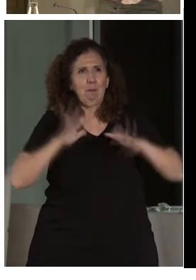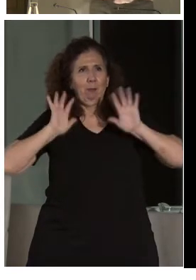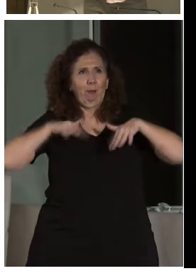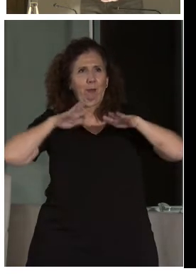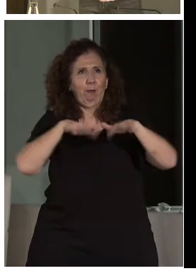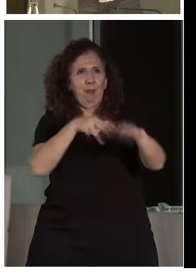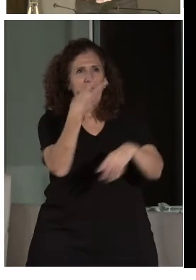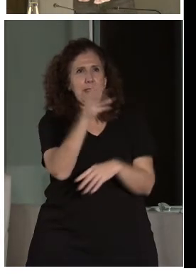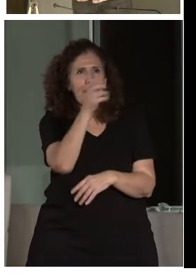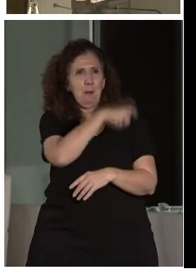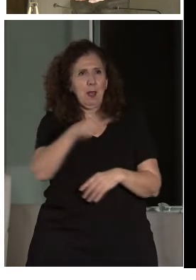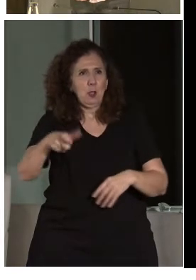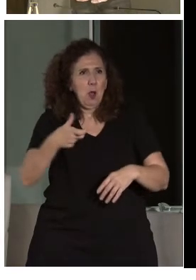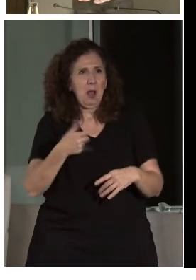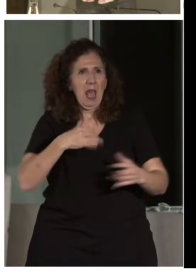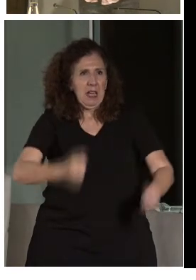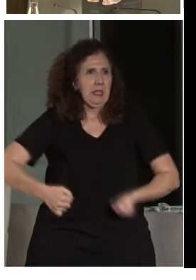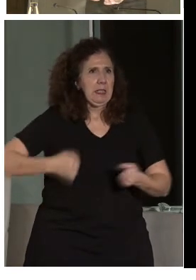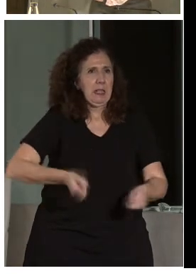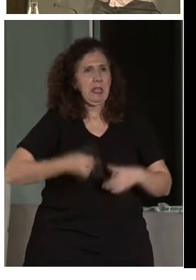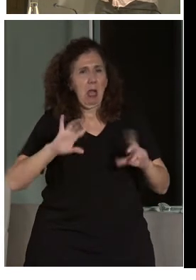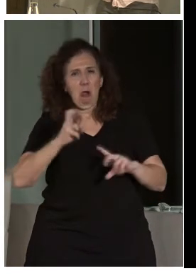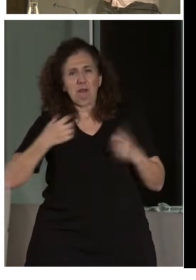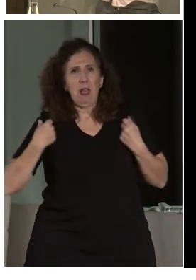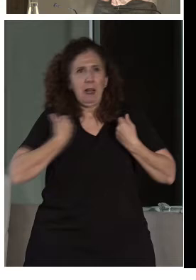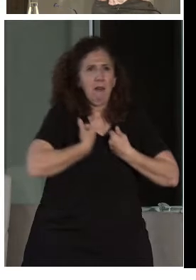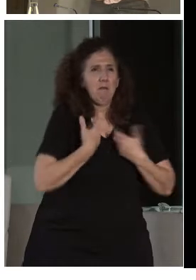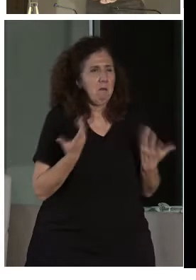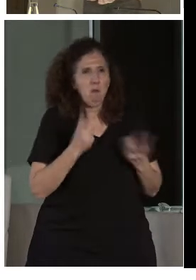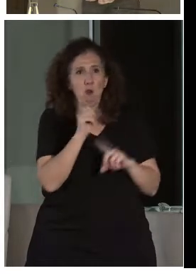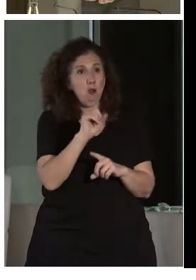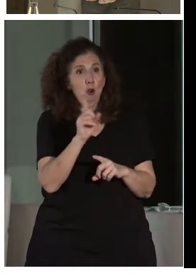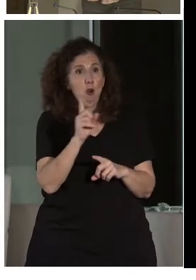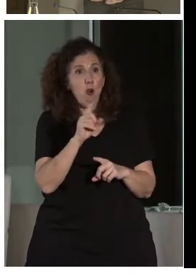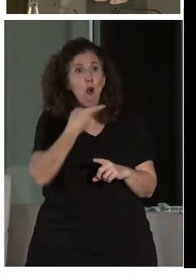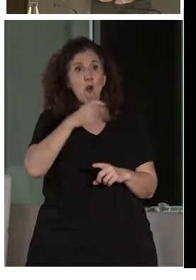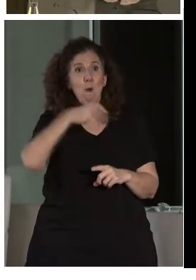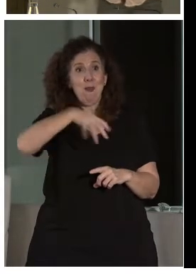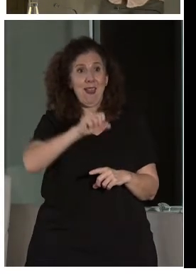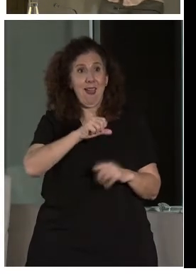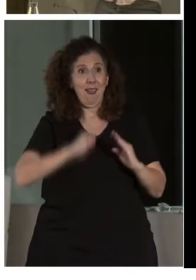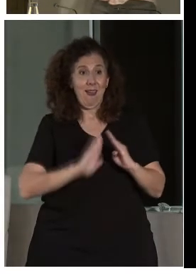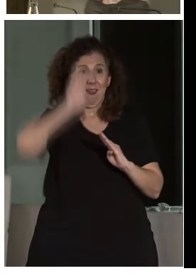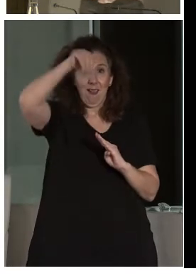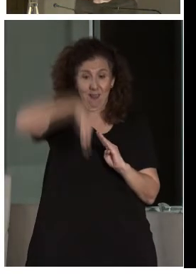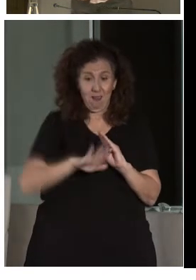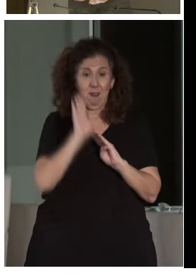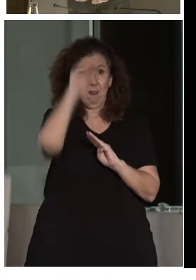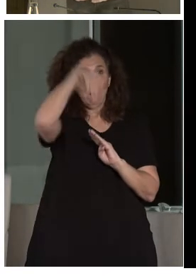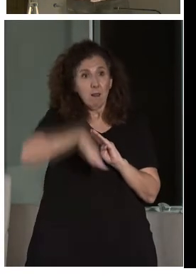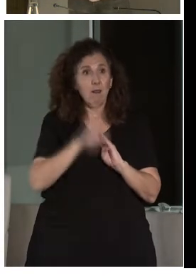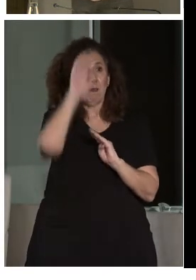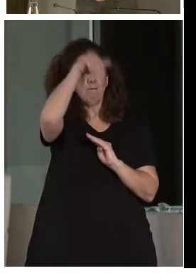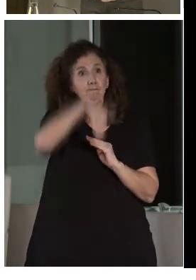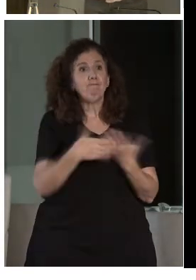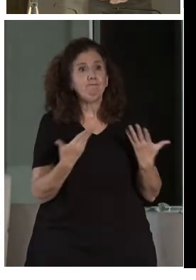30 personas entre gente que necesita la silla y gente que las va a llevar, pero es que en realidad La Gomera no es así, La Gomera es así, ¿no? Entonces, bueno, pues tuvieron